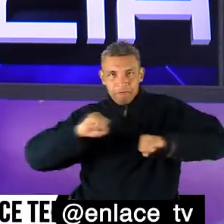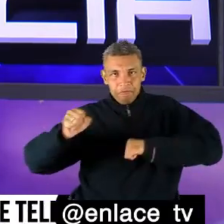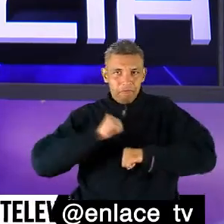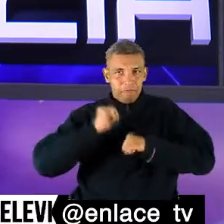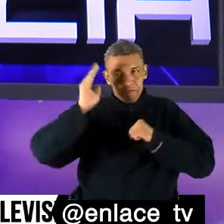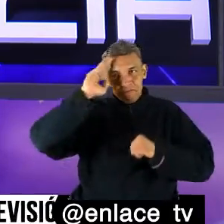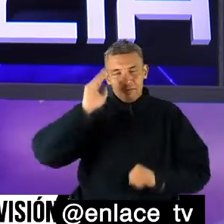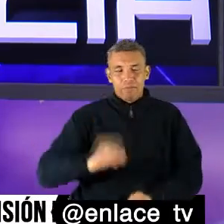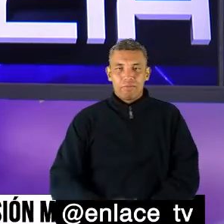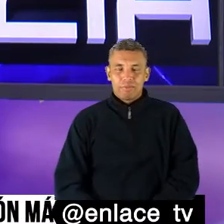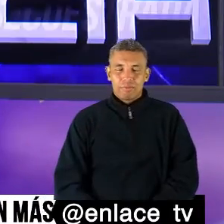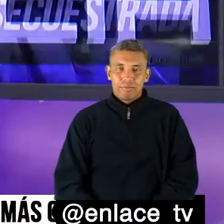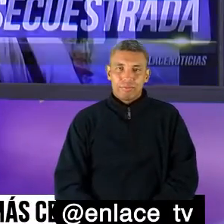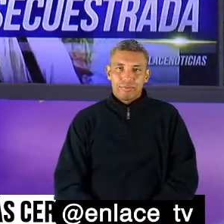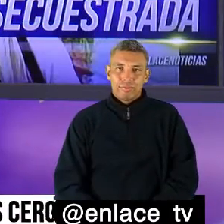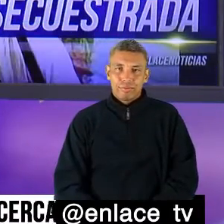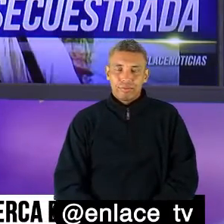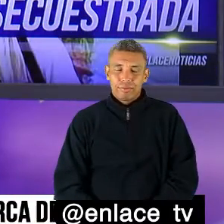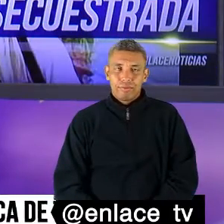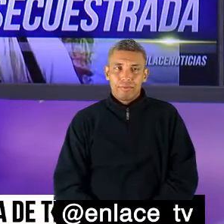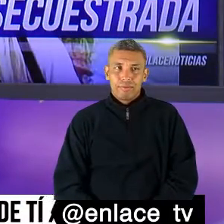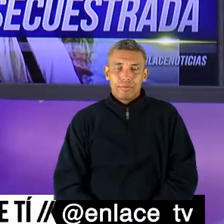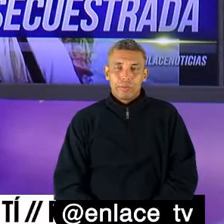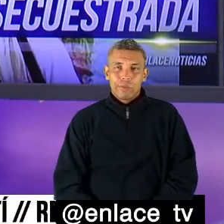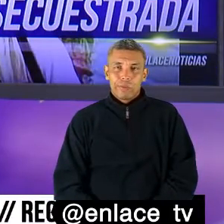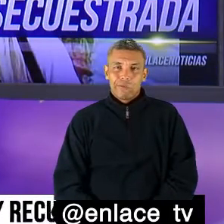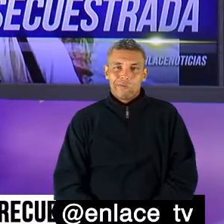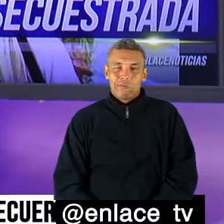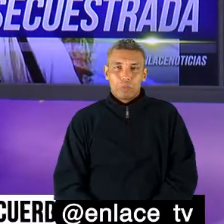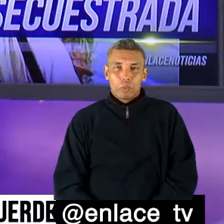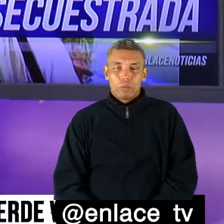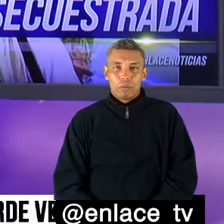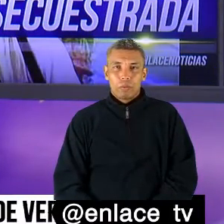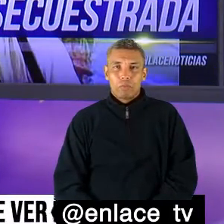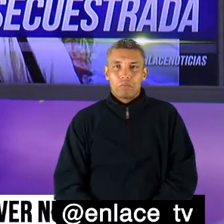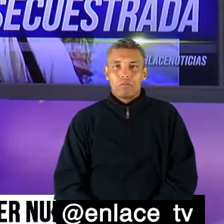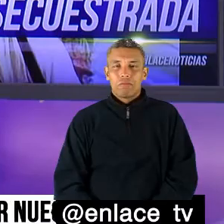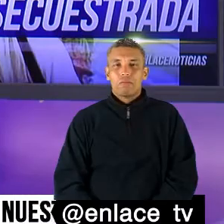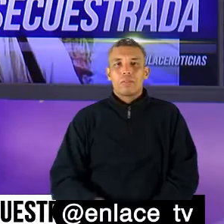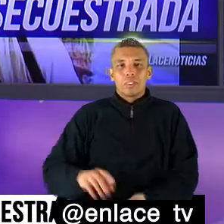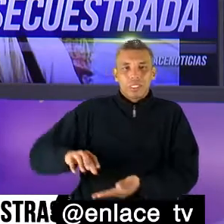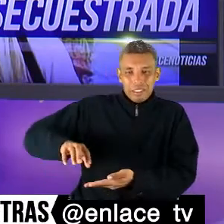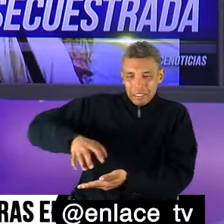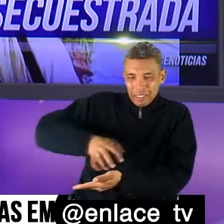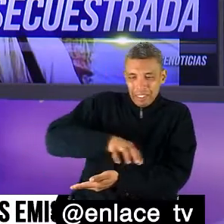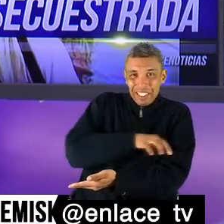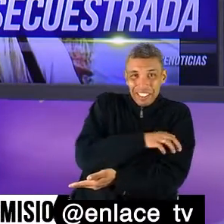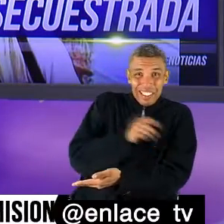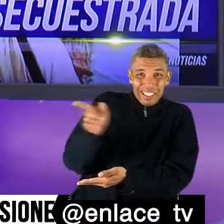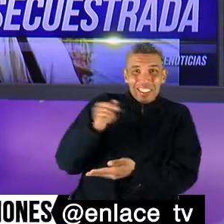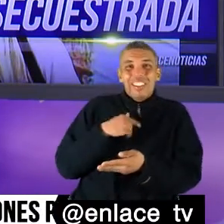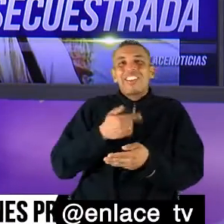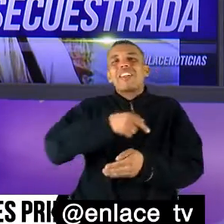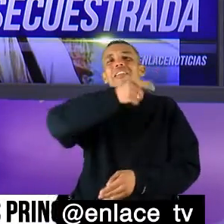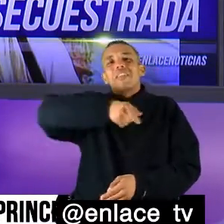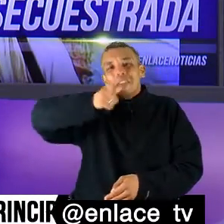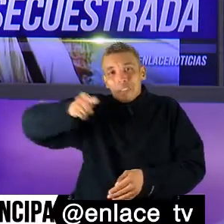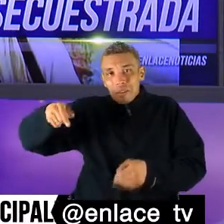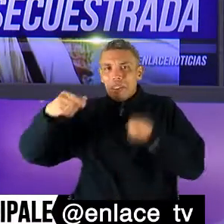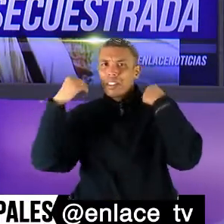En otras noticias, en el marco de la entrega de 2.000 hectáreas de tierra a campesinos en Sabana de Torres por parte de Insupalma y